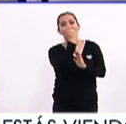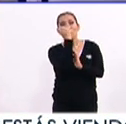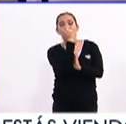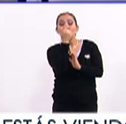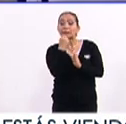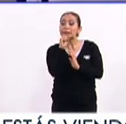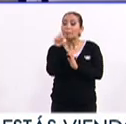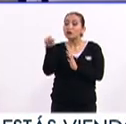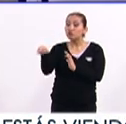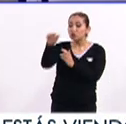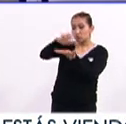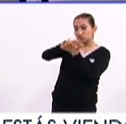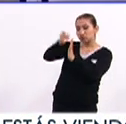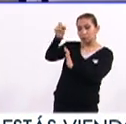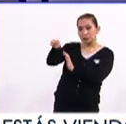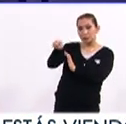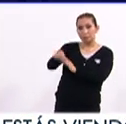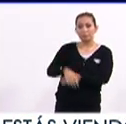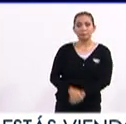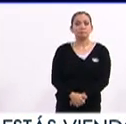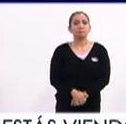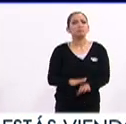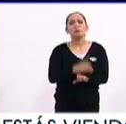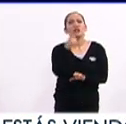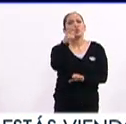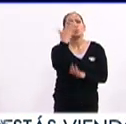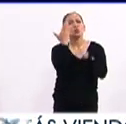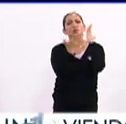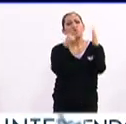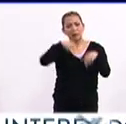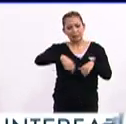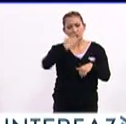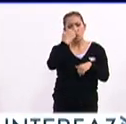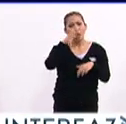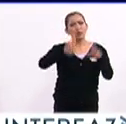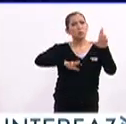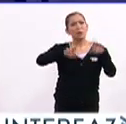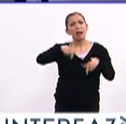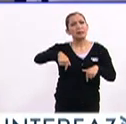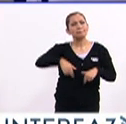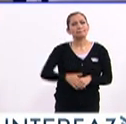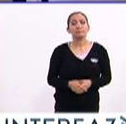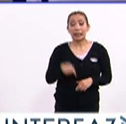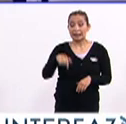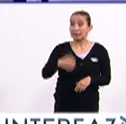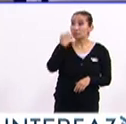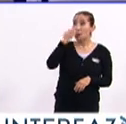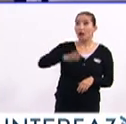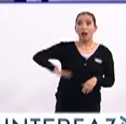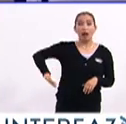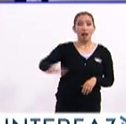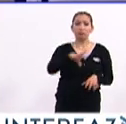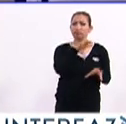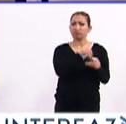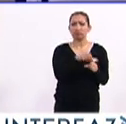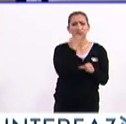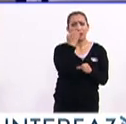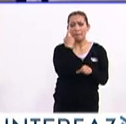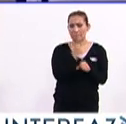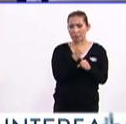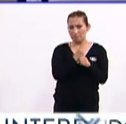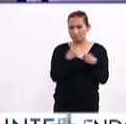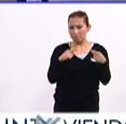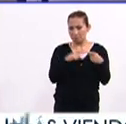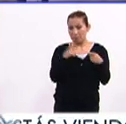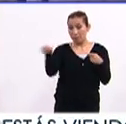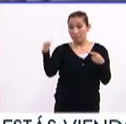alumnos y a la vez transformarte a ti mismo. ¿Por qué estudiar en esta escuela normal? Esta escuela es una escuela muy completa, primero por